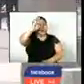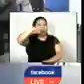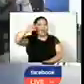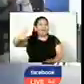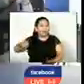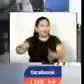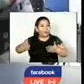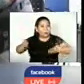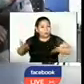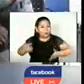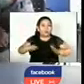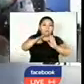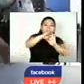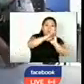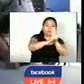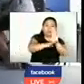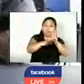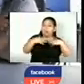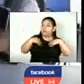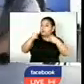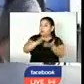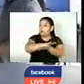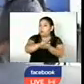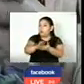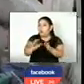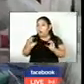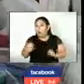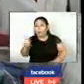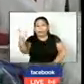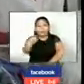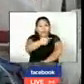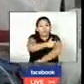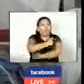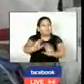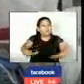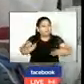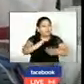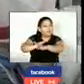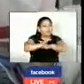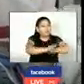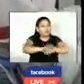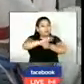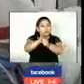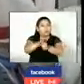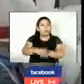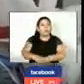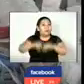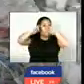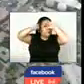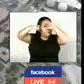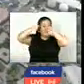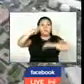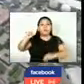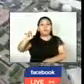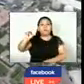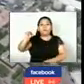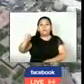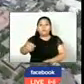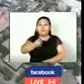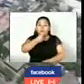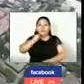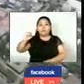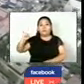implementación de las medidas de bioseguridad y los niveles de vacunación para frenar el virus. Con imágenes de Juan Castellanos,